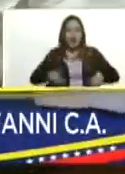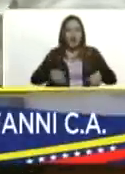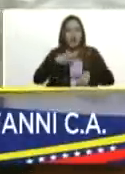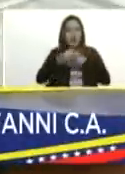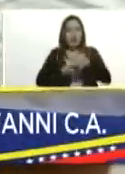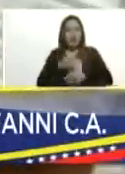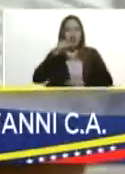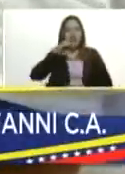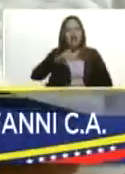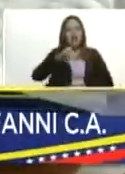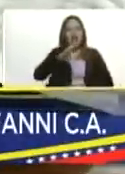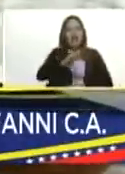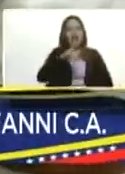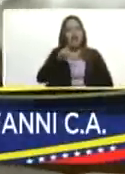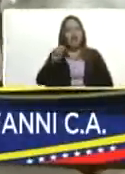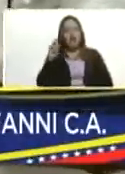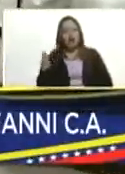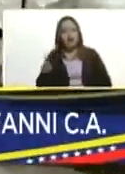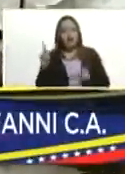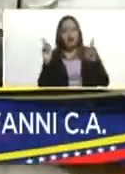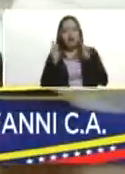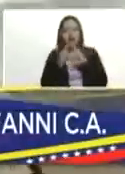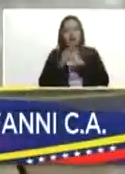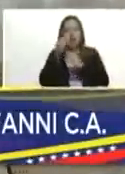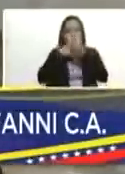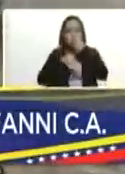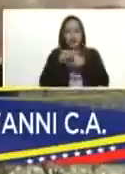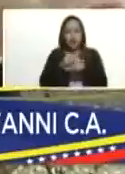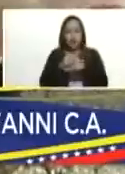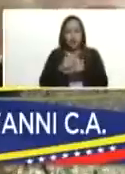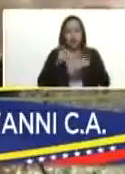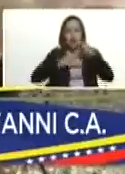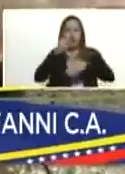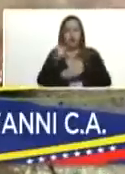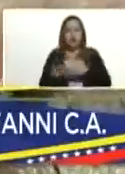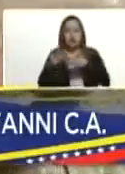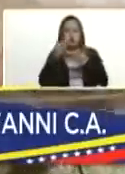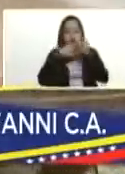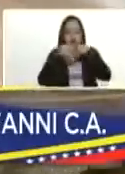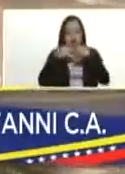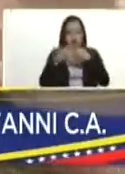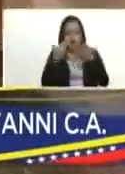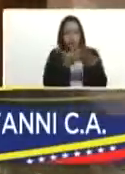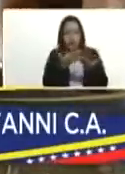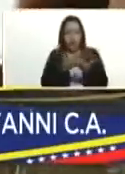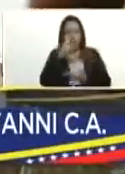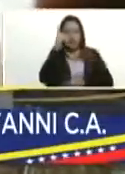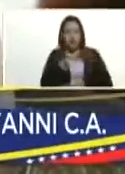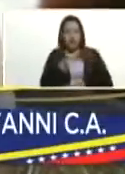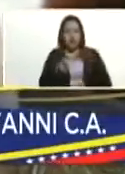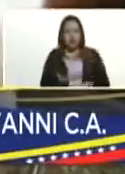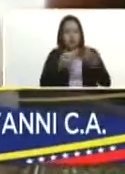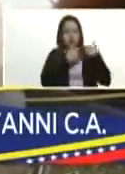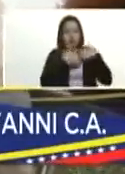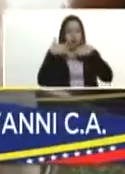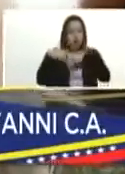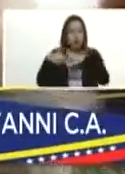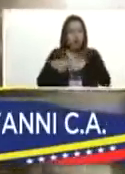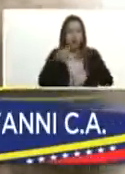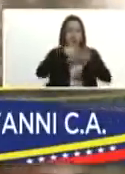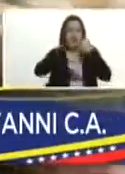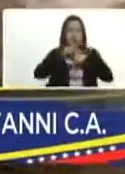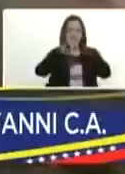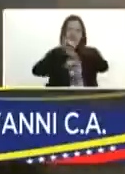CLAP, con las casas de alimentación, con el programa de alimentación escolar y también, como lo dijo el representante de la empresa, a exportar